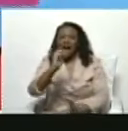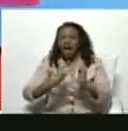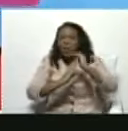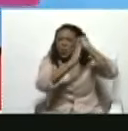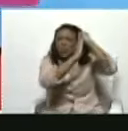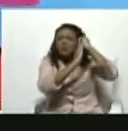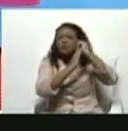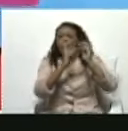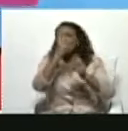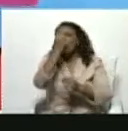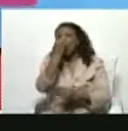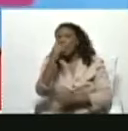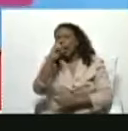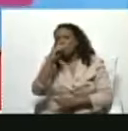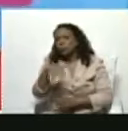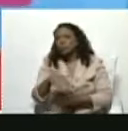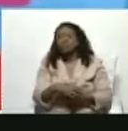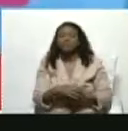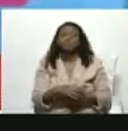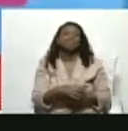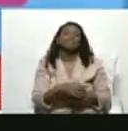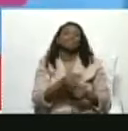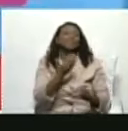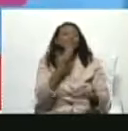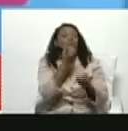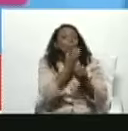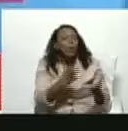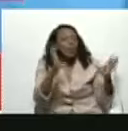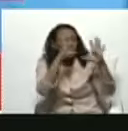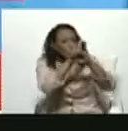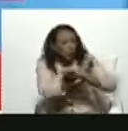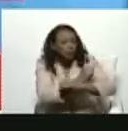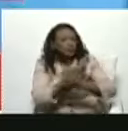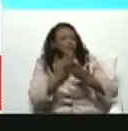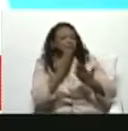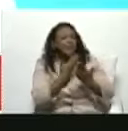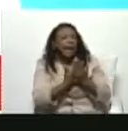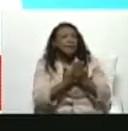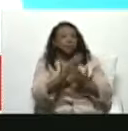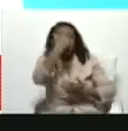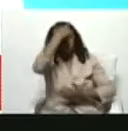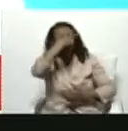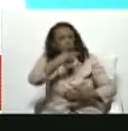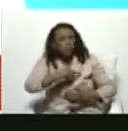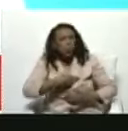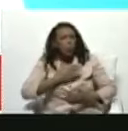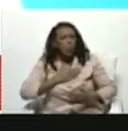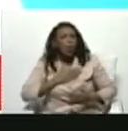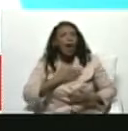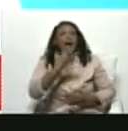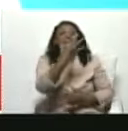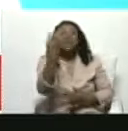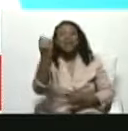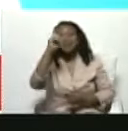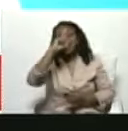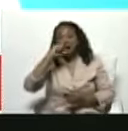tienes tú en la manifestación? Primeramente que todo, buenas noches. Mi rol cuenta con 30